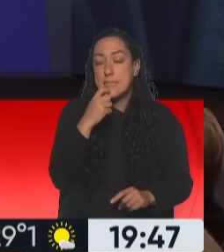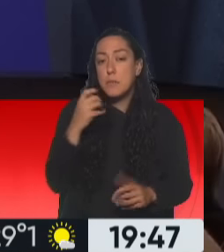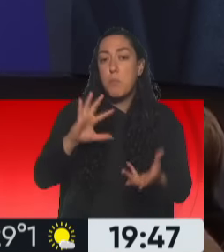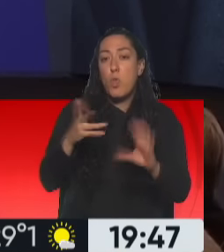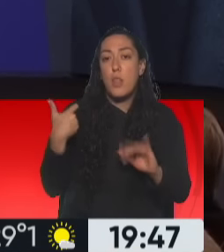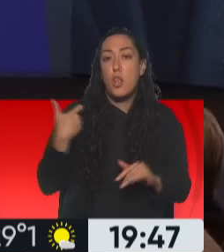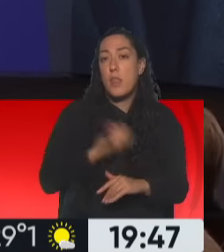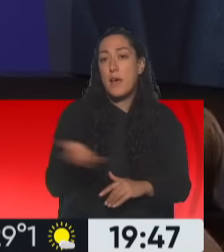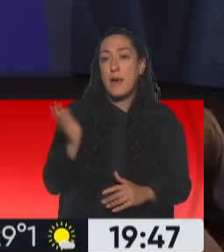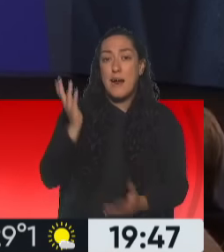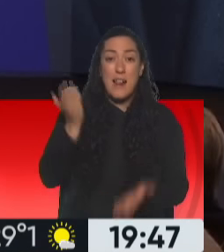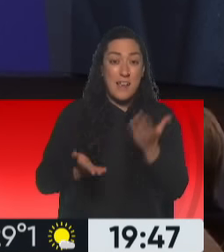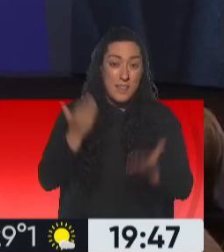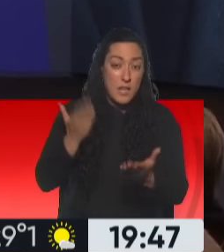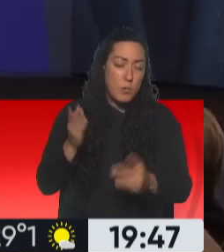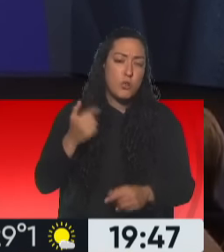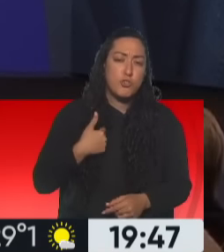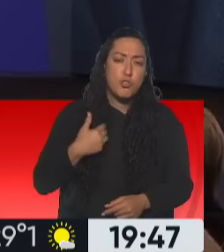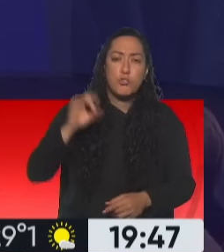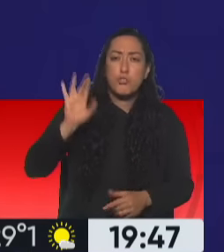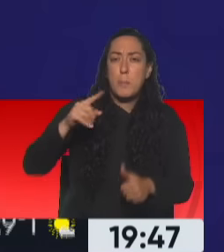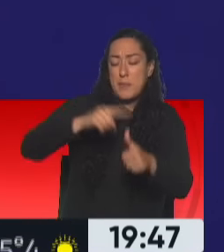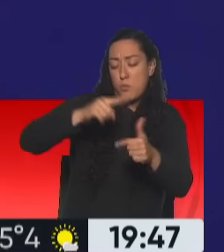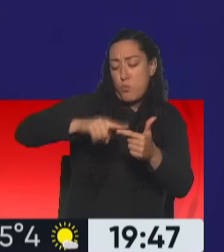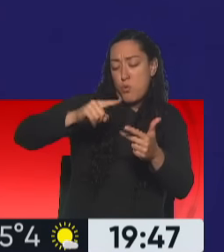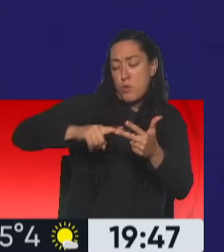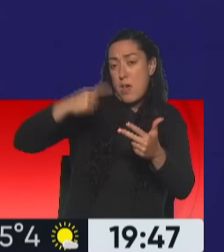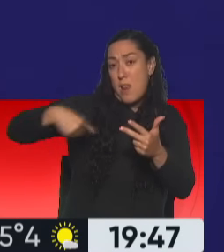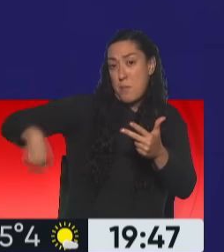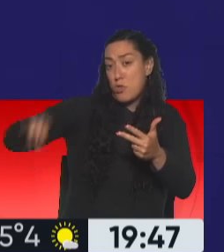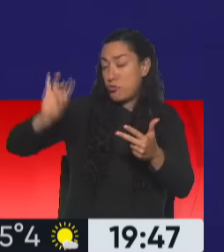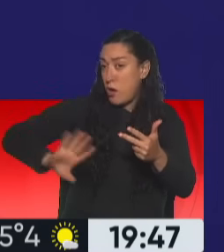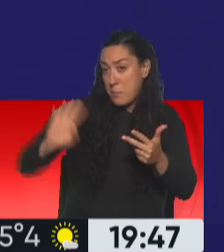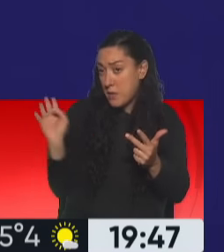general tomo solamente estos tres elementos,